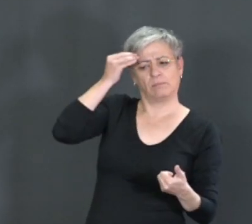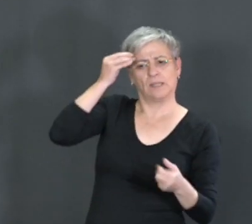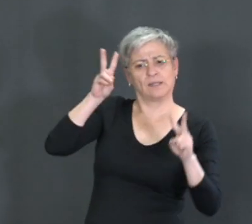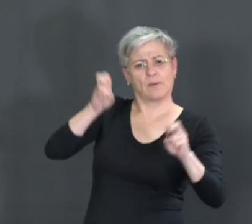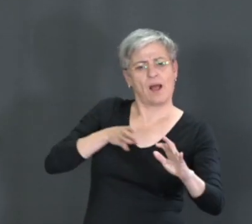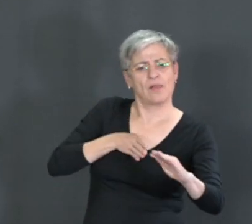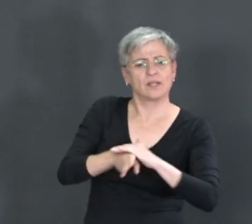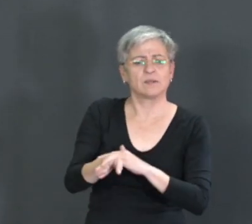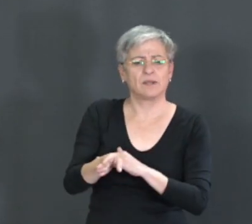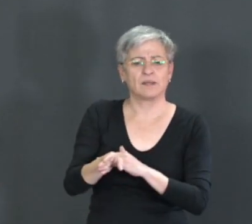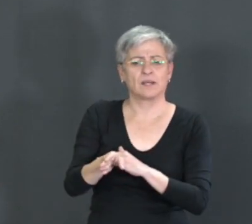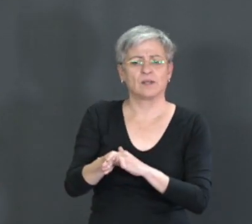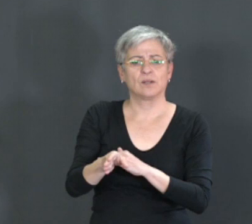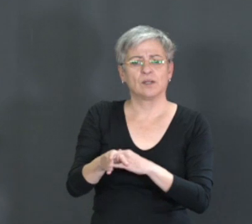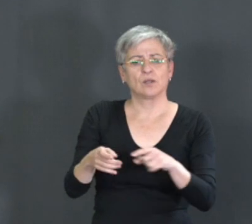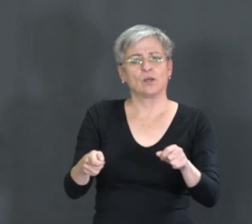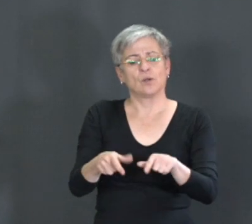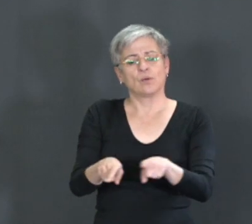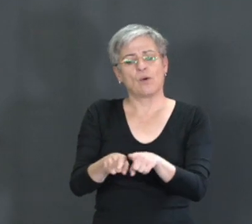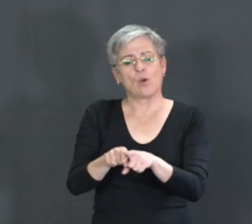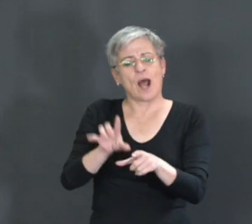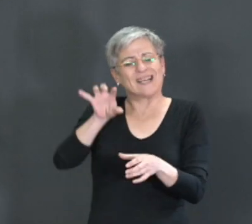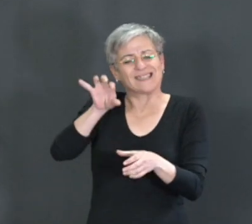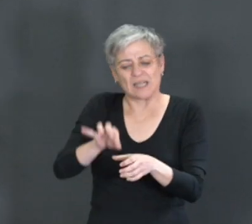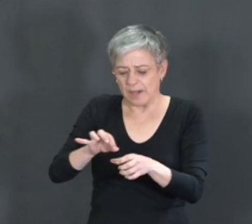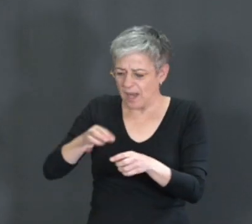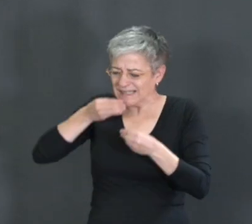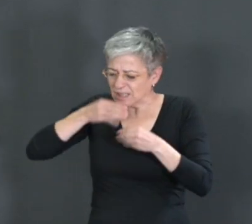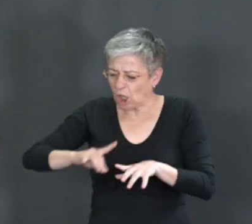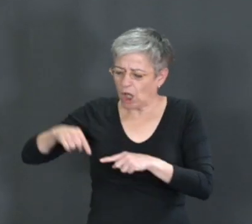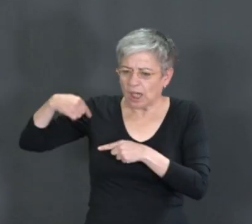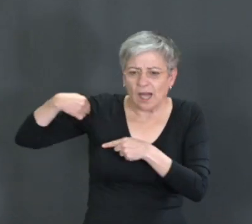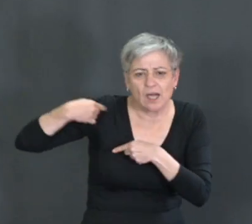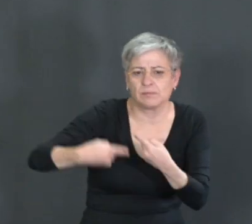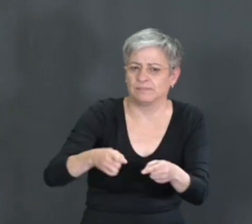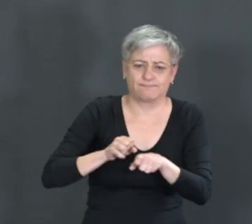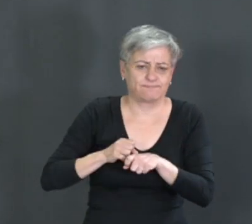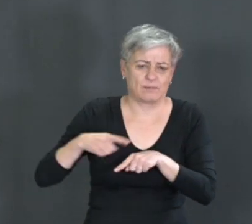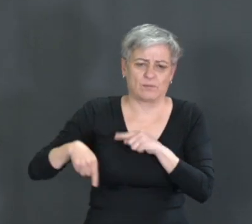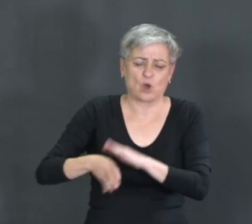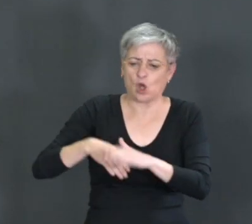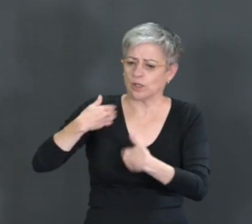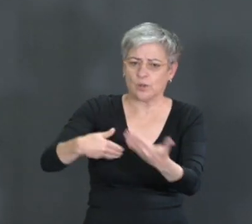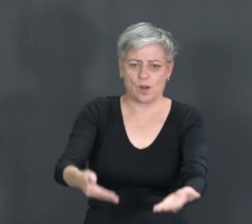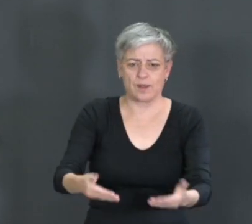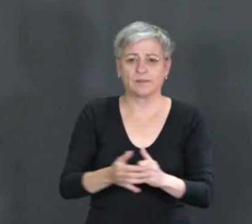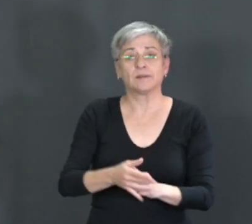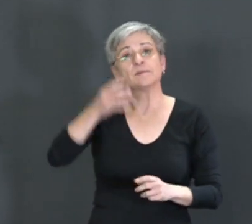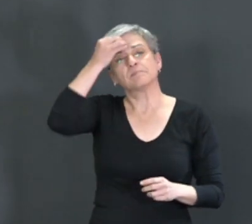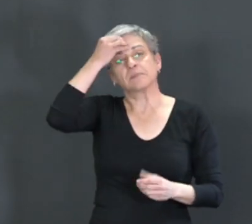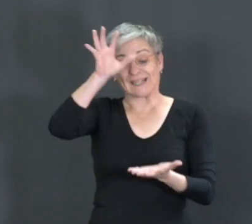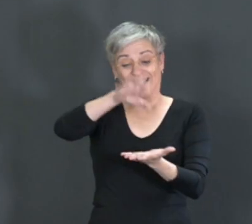accesibilidad, y yo creo que se dejó un legado extraordinario. Pensar que las instalaciones de